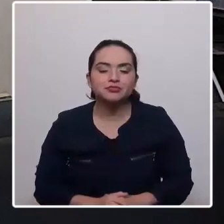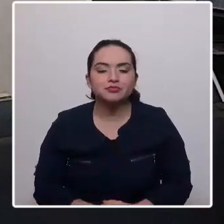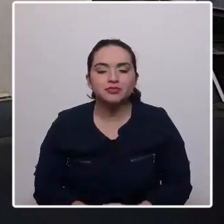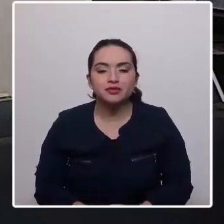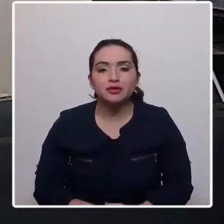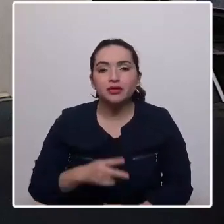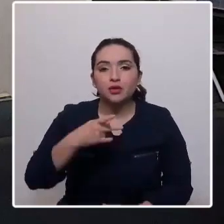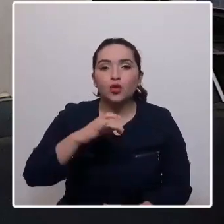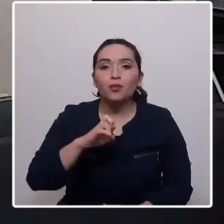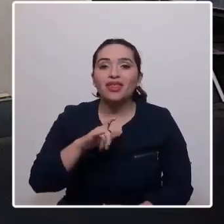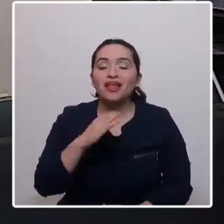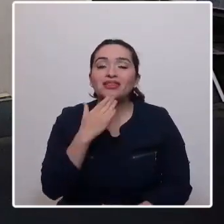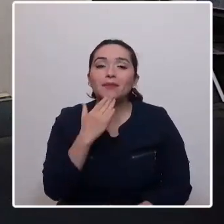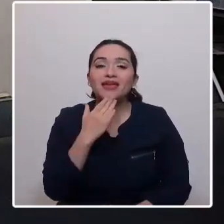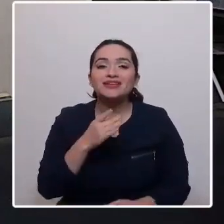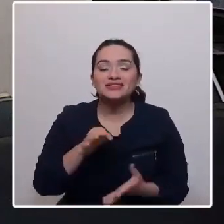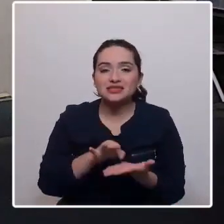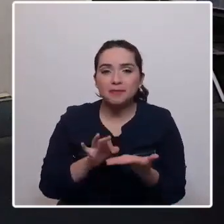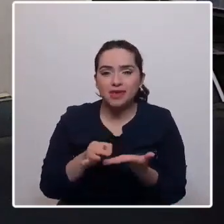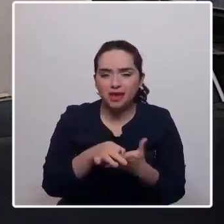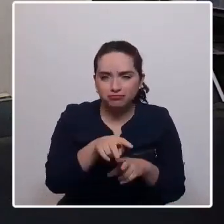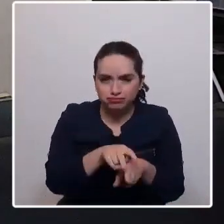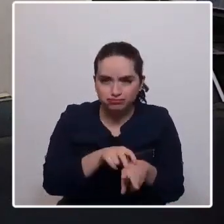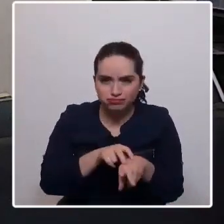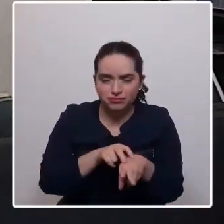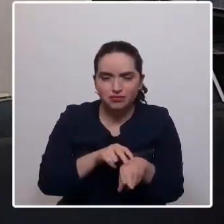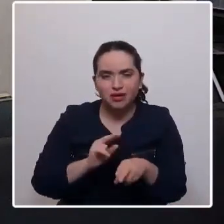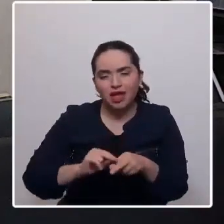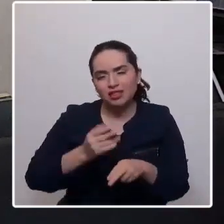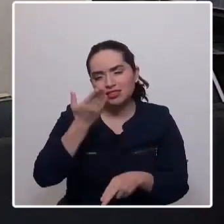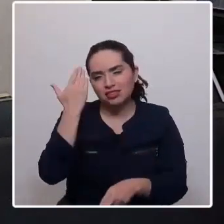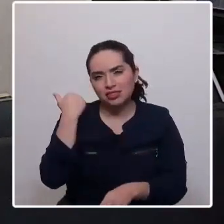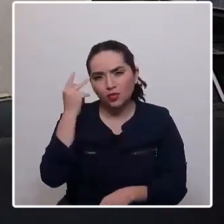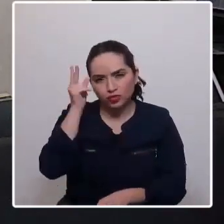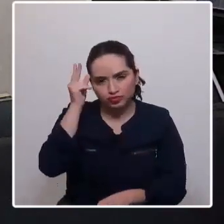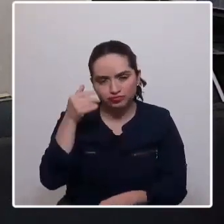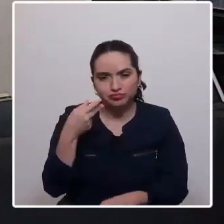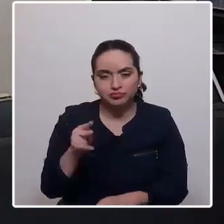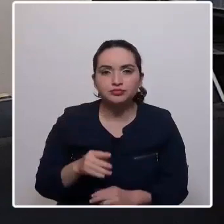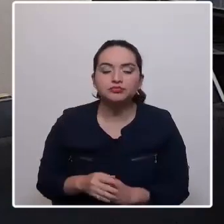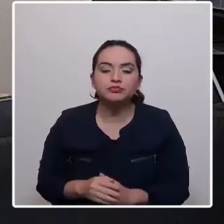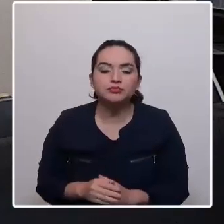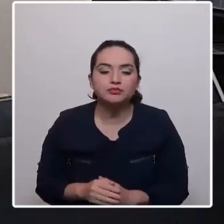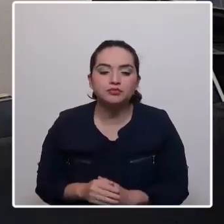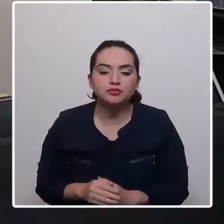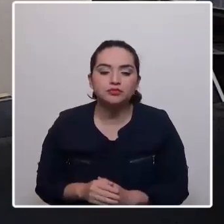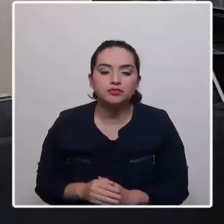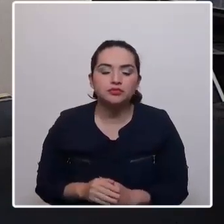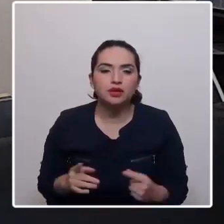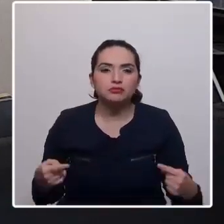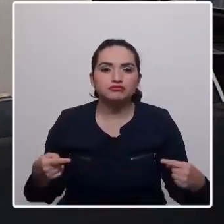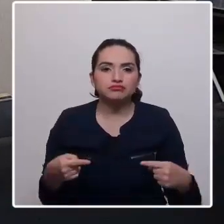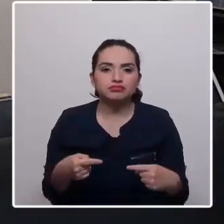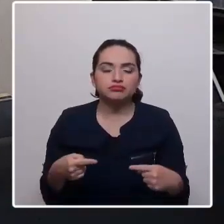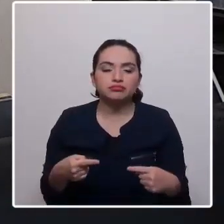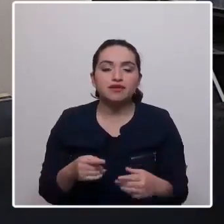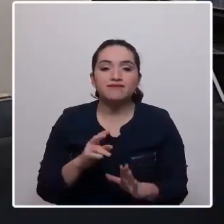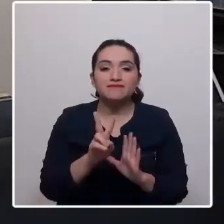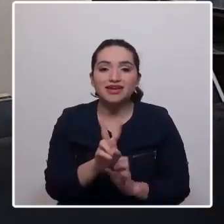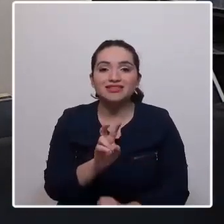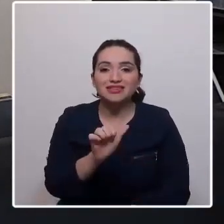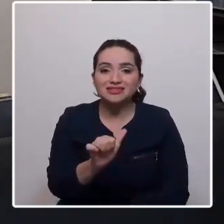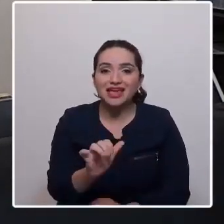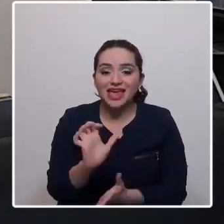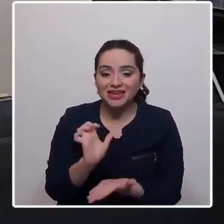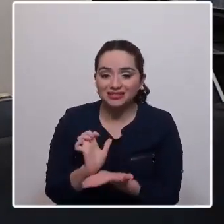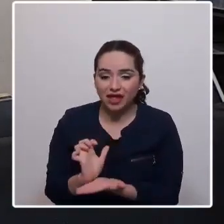tradicionales. Muy bien. El 26, pero no puede ser en contra de algo, no tiene que ser porque es controversial. El 26 incluye al